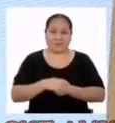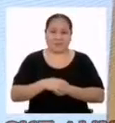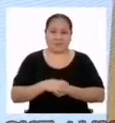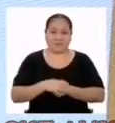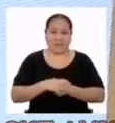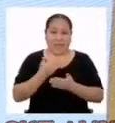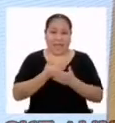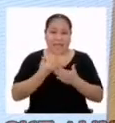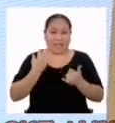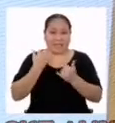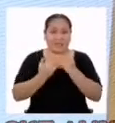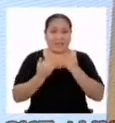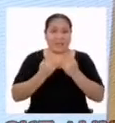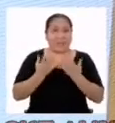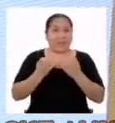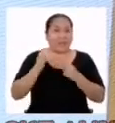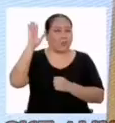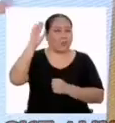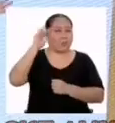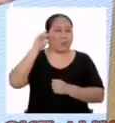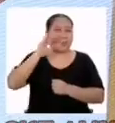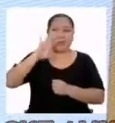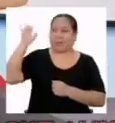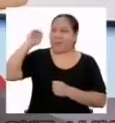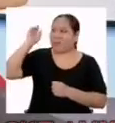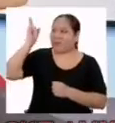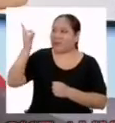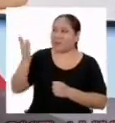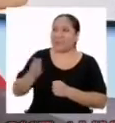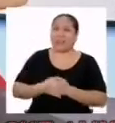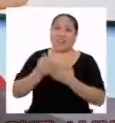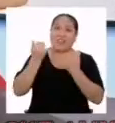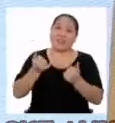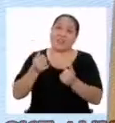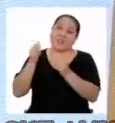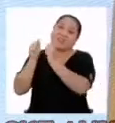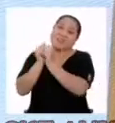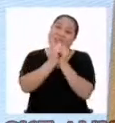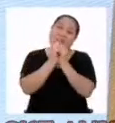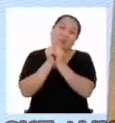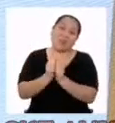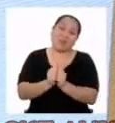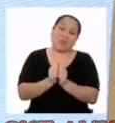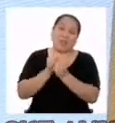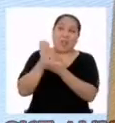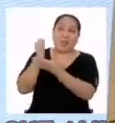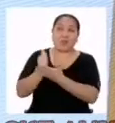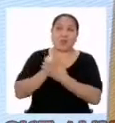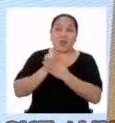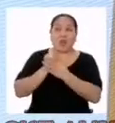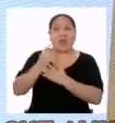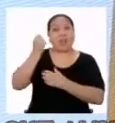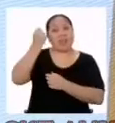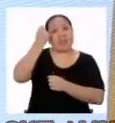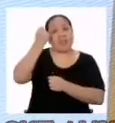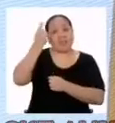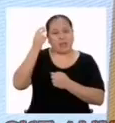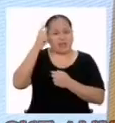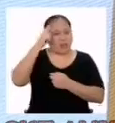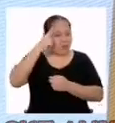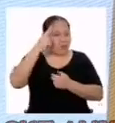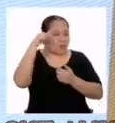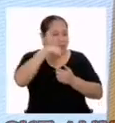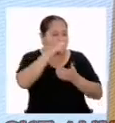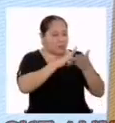de finalizar, quiero despedirme de la profesora que hoy nos ha ayudado a comprender y a reflexionar sobre un texto,